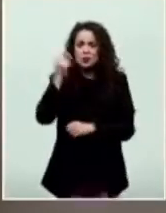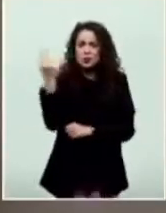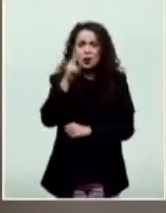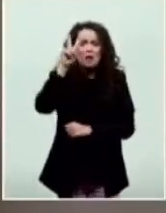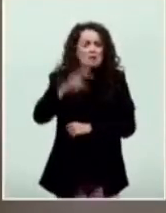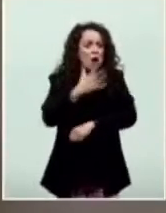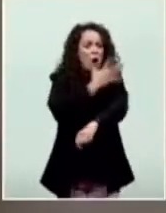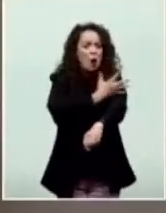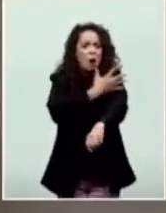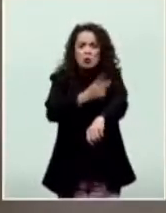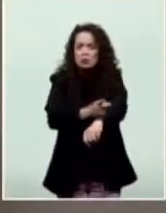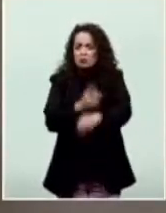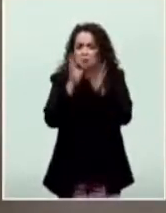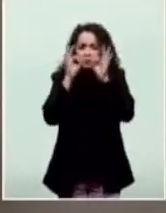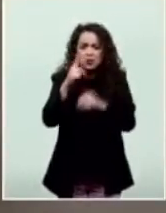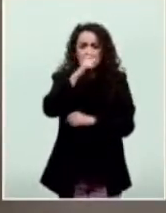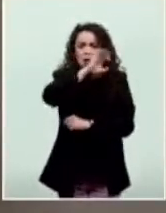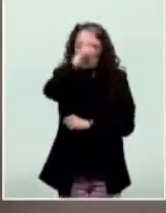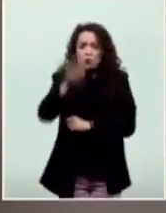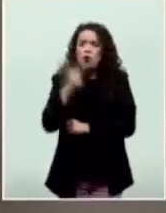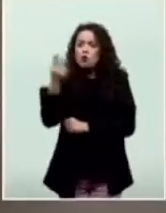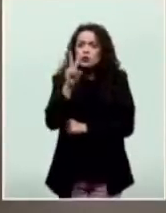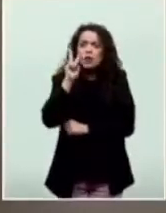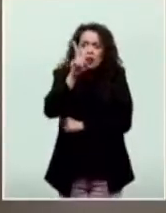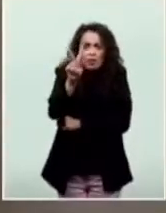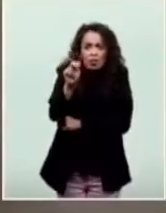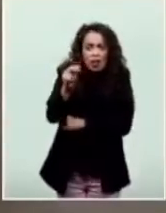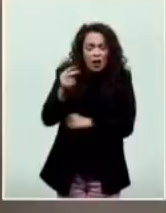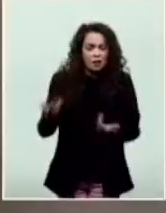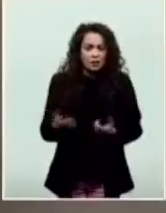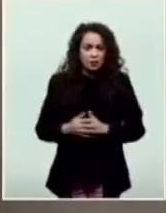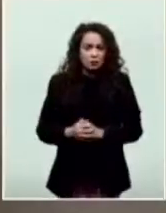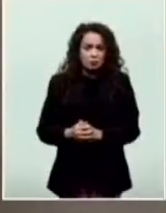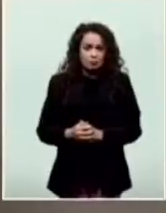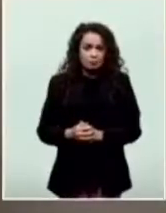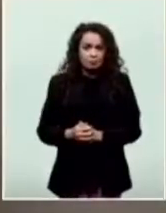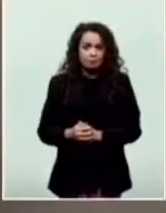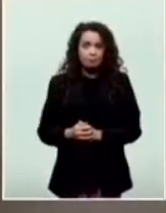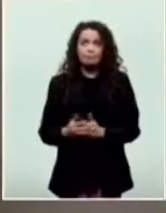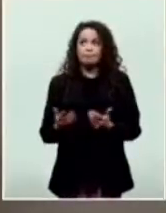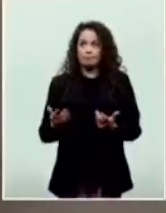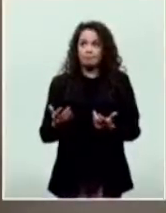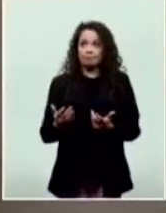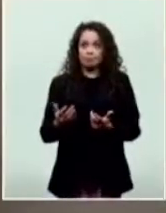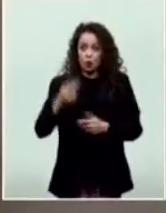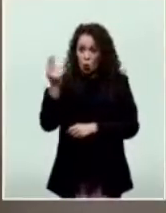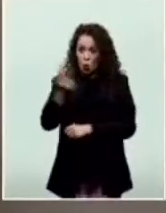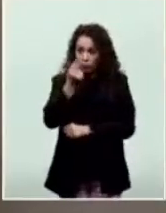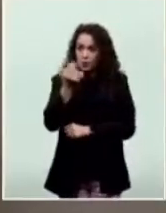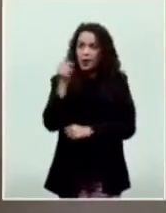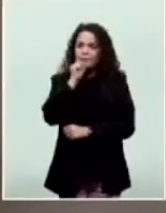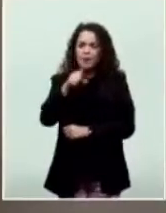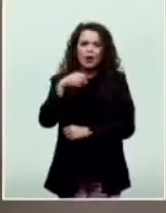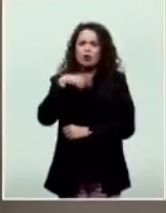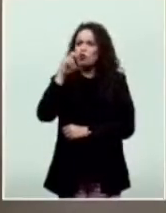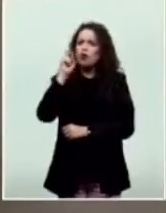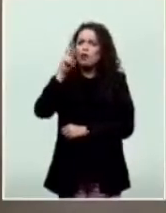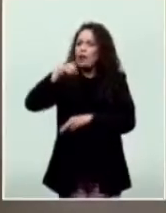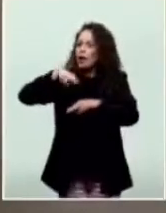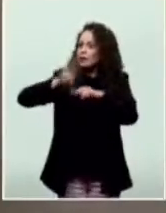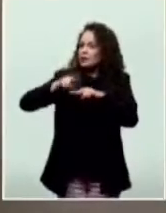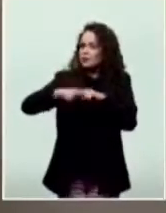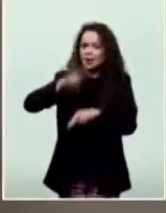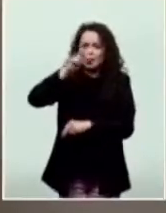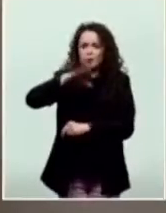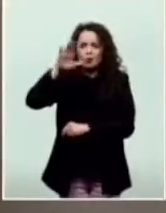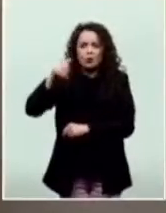transparencia, las están haciendo ustedes por televisión. Ustedes mismos creo que nunca los veía sentados en las sesiones, salvo